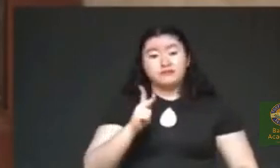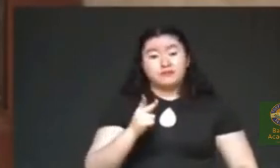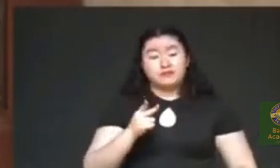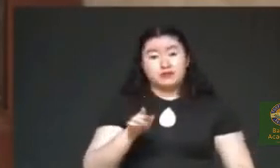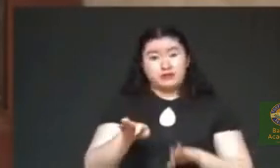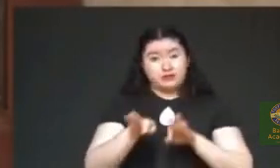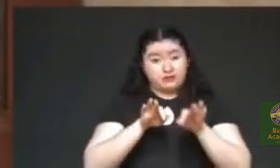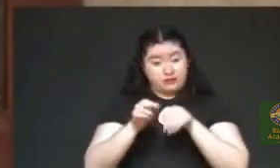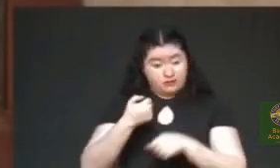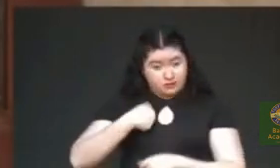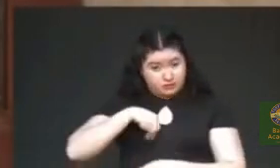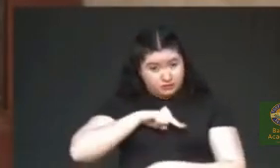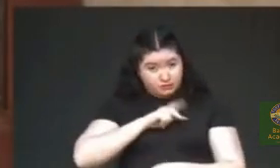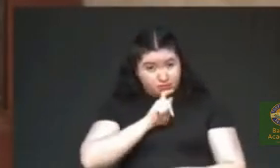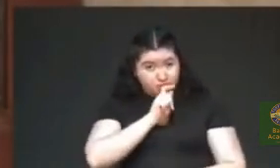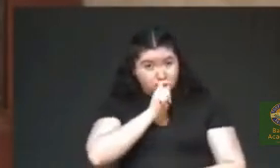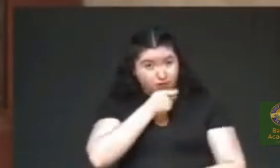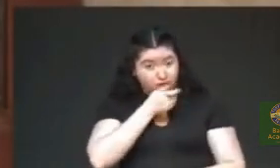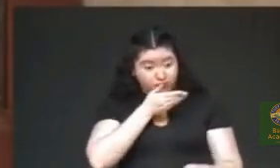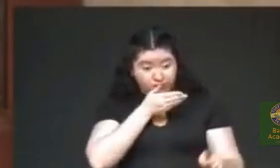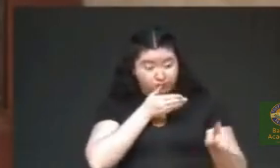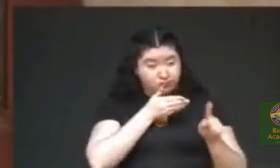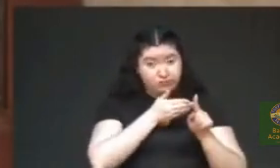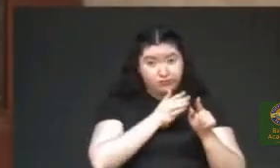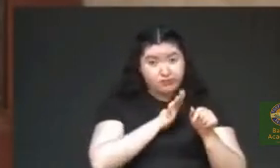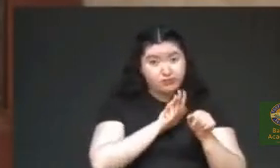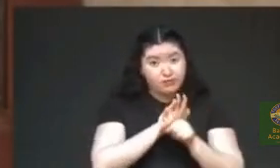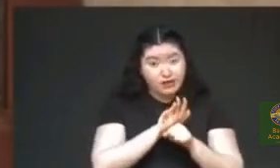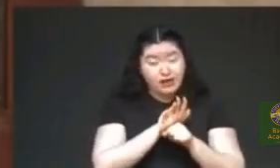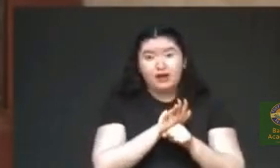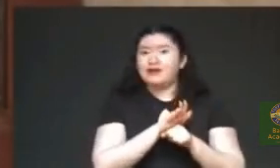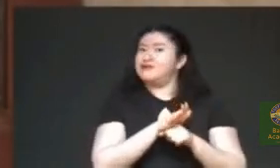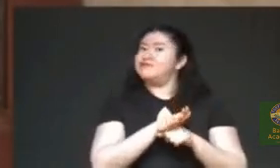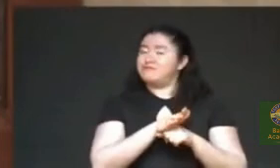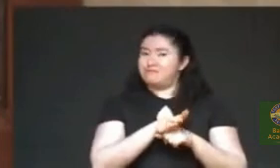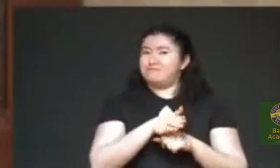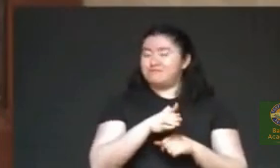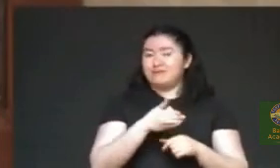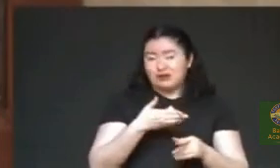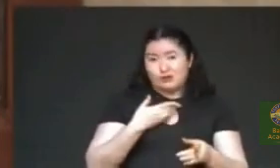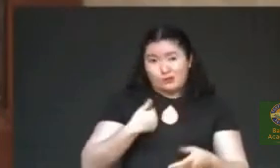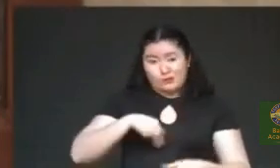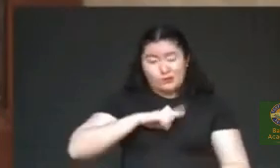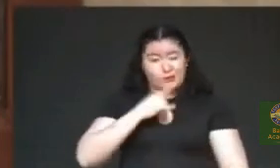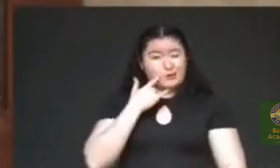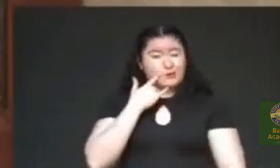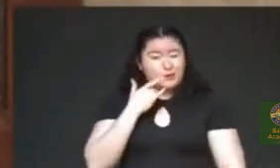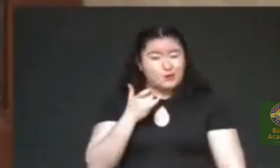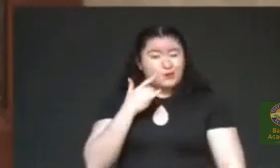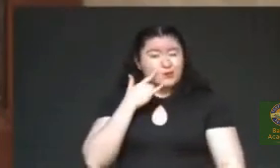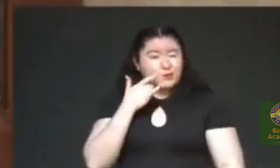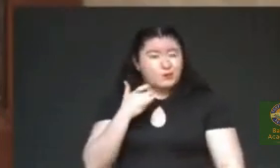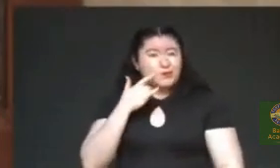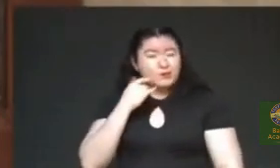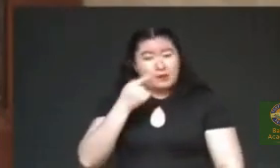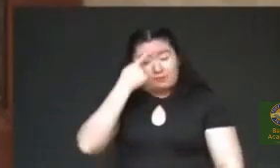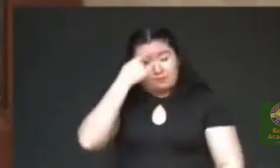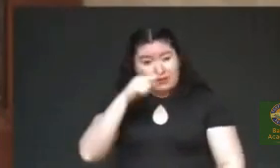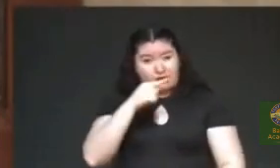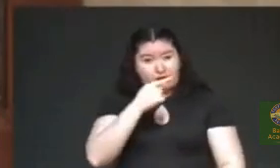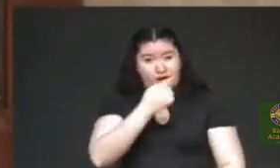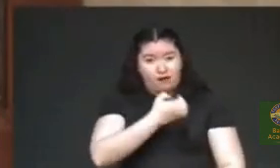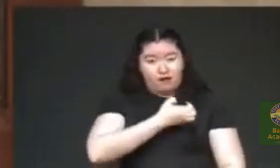trabajo es hacer hasta lo imposible para que se ofrezca el servicio educativo en la